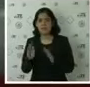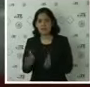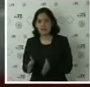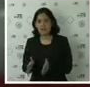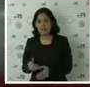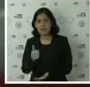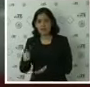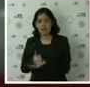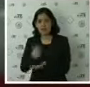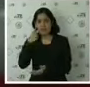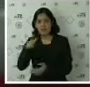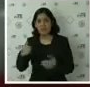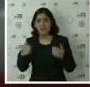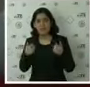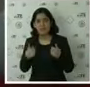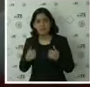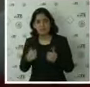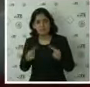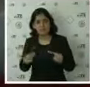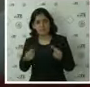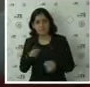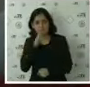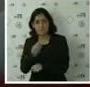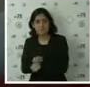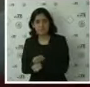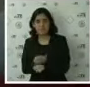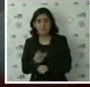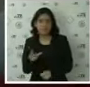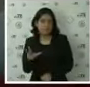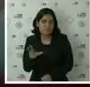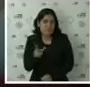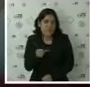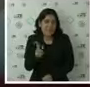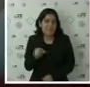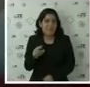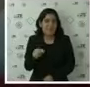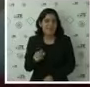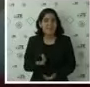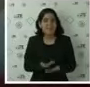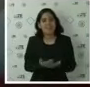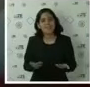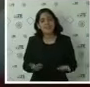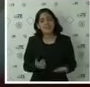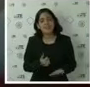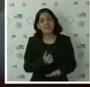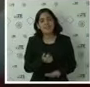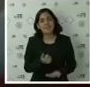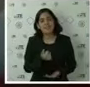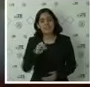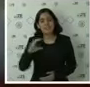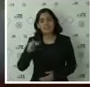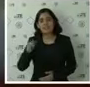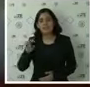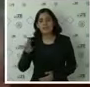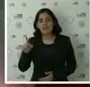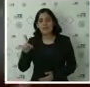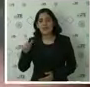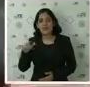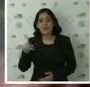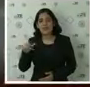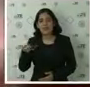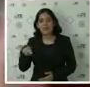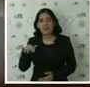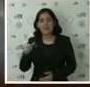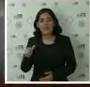grandes reflexiones que tendríamos que pensar es a qué nos referimos con ciudadanía y a qué nos referimos con